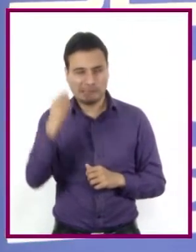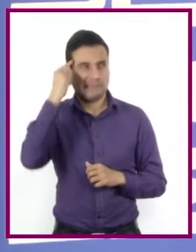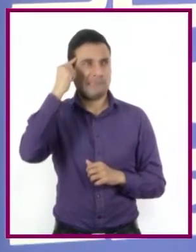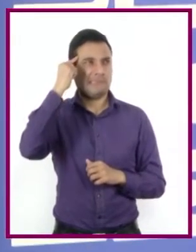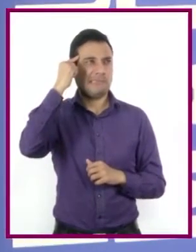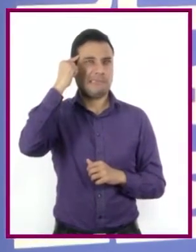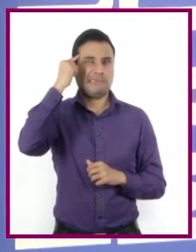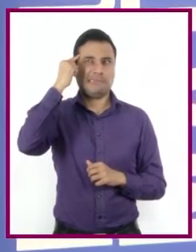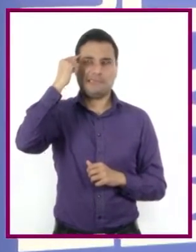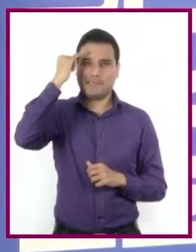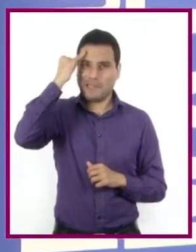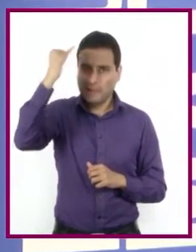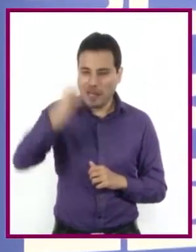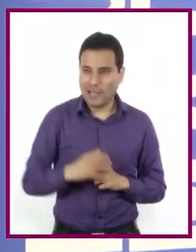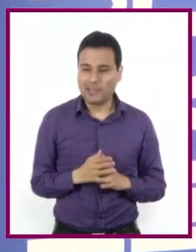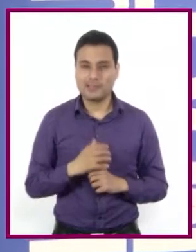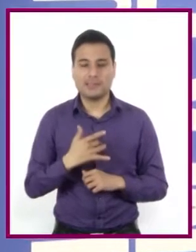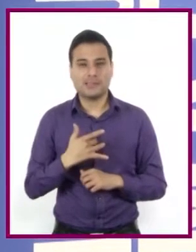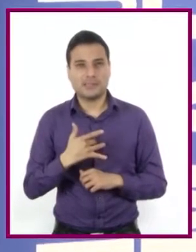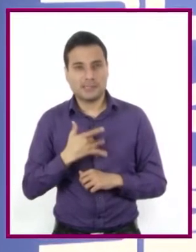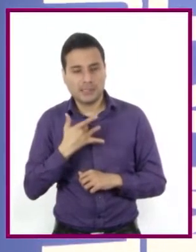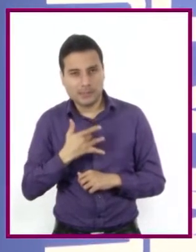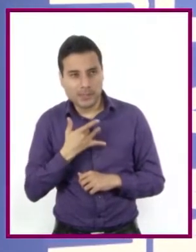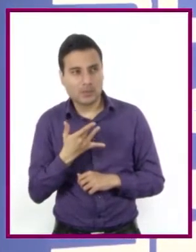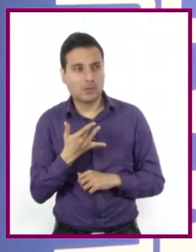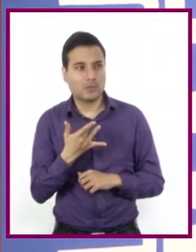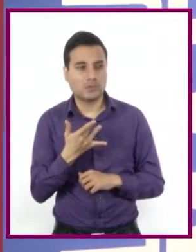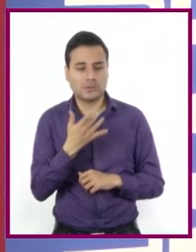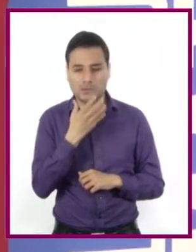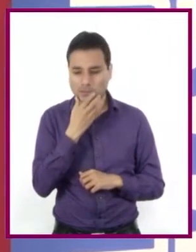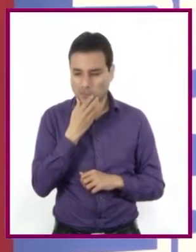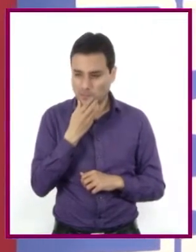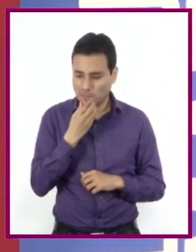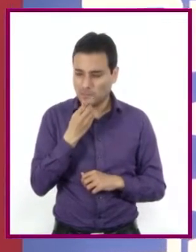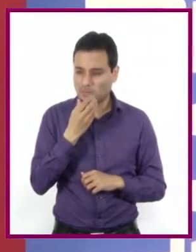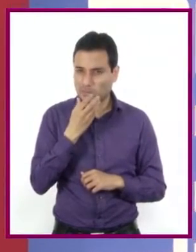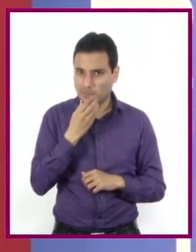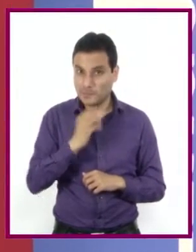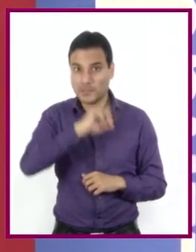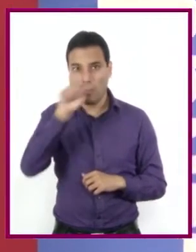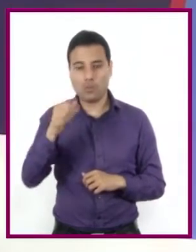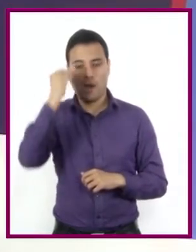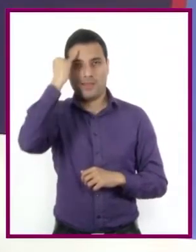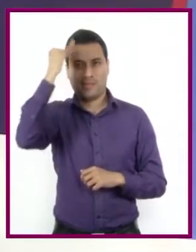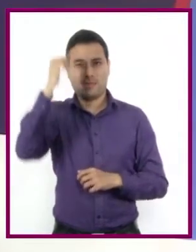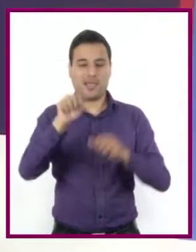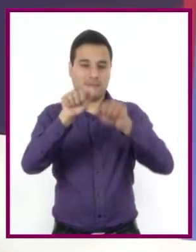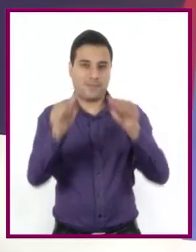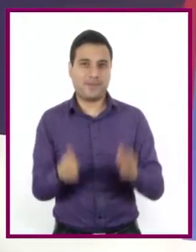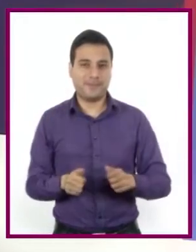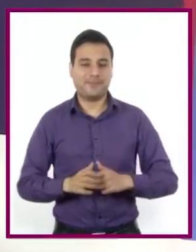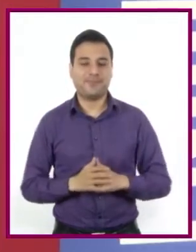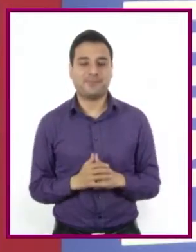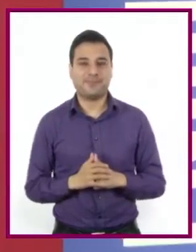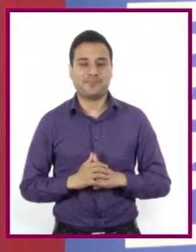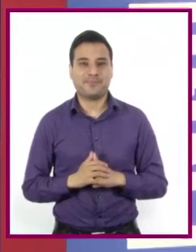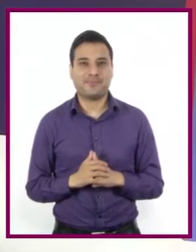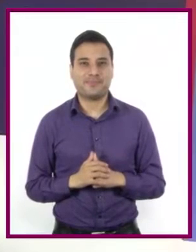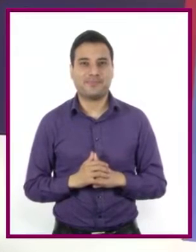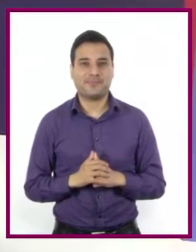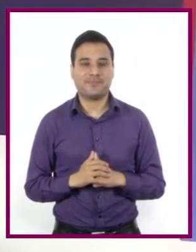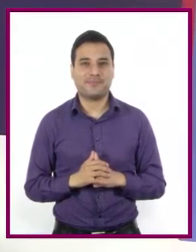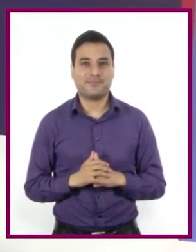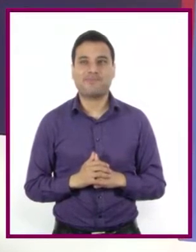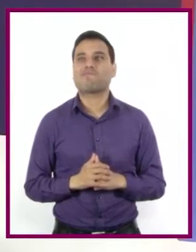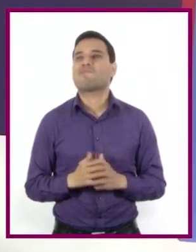sus ideas, en sus sentimientos, cuando buscan el don creativo para plasmarlo en una obra.